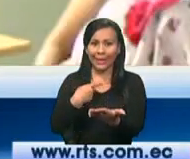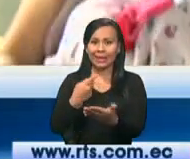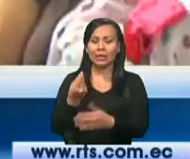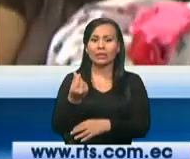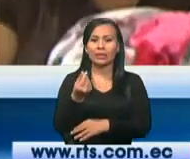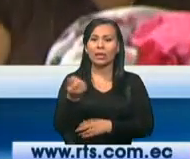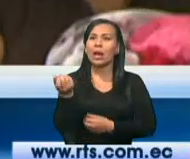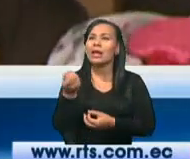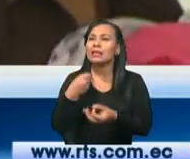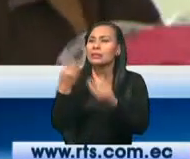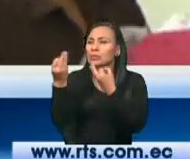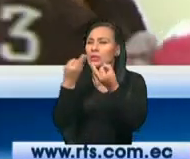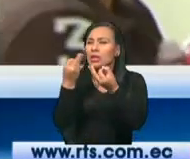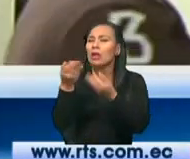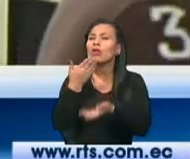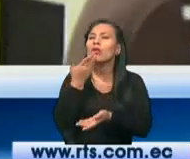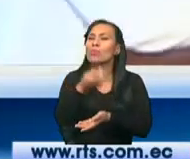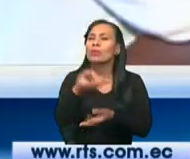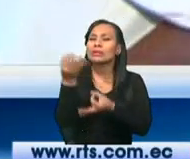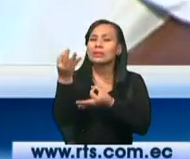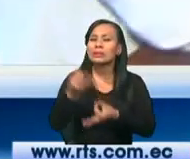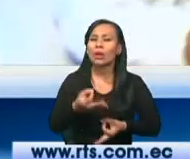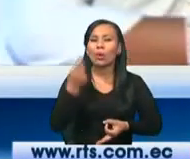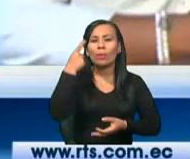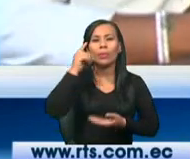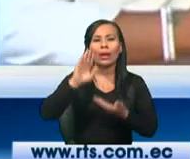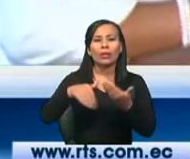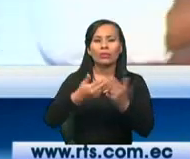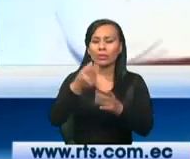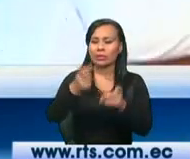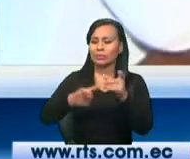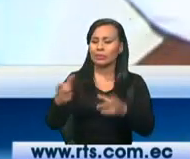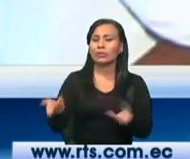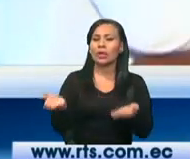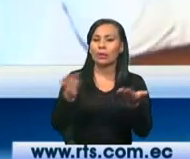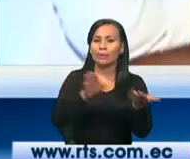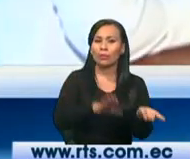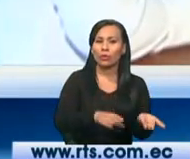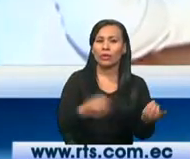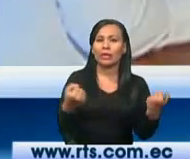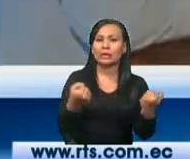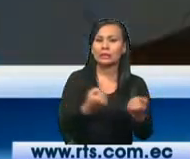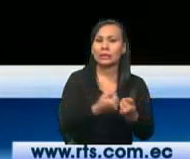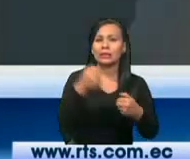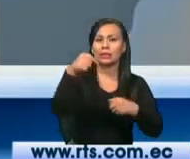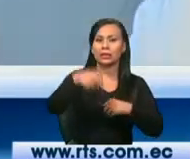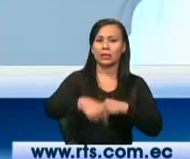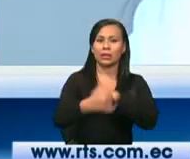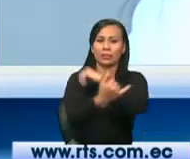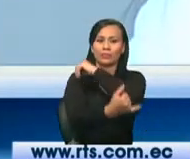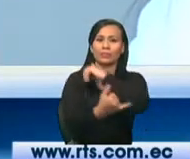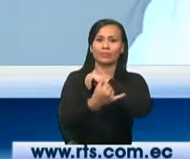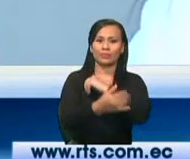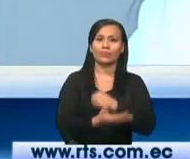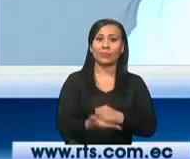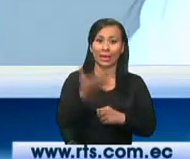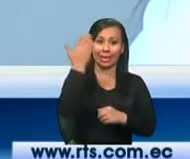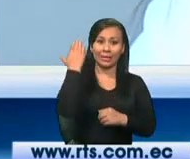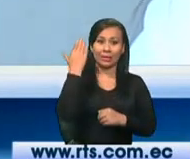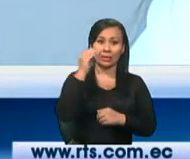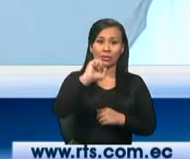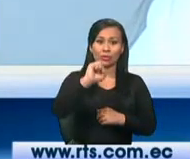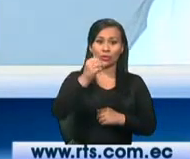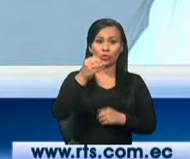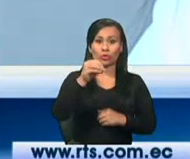le explicó sobre este seguro, dirigido a todas las víctimas de siniestros de tránsito en el país. El anterior SOAT, actualmente